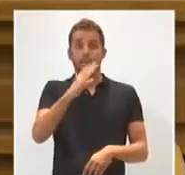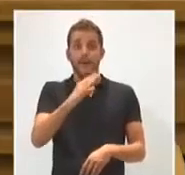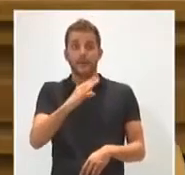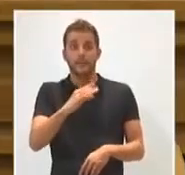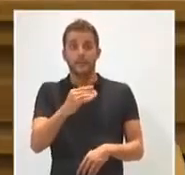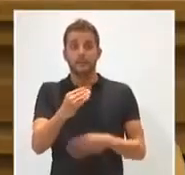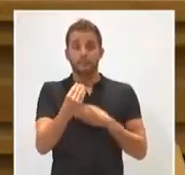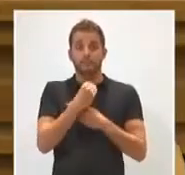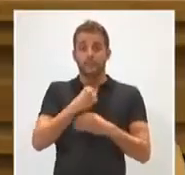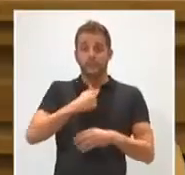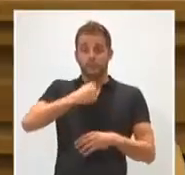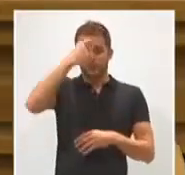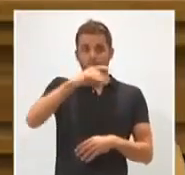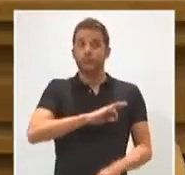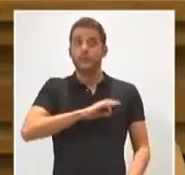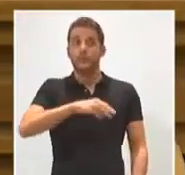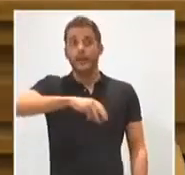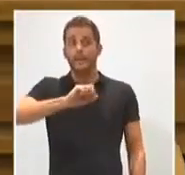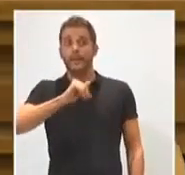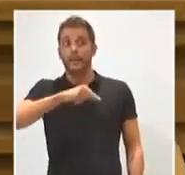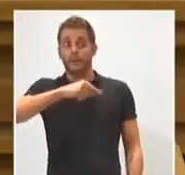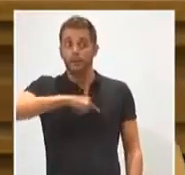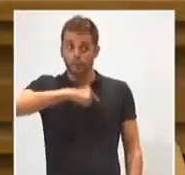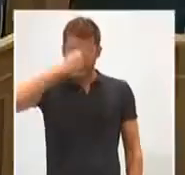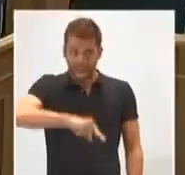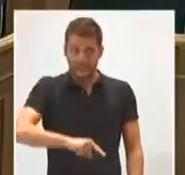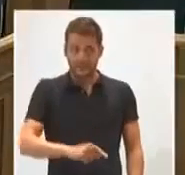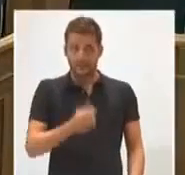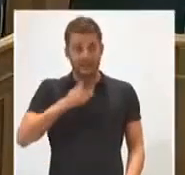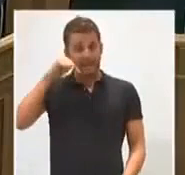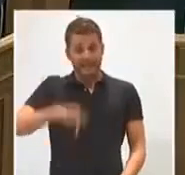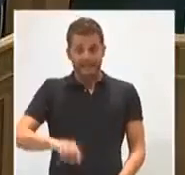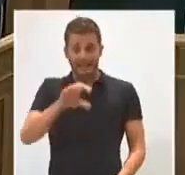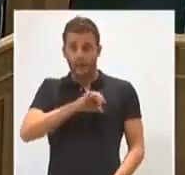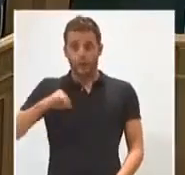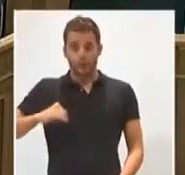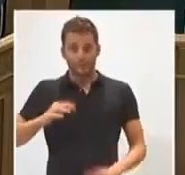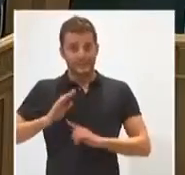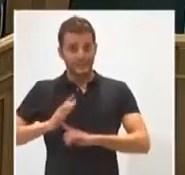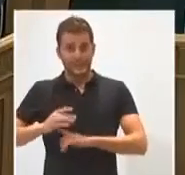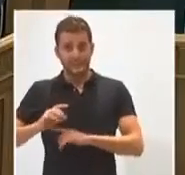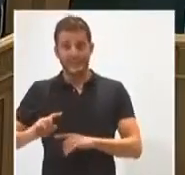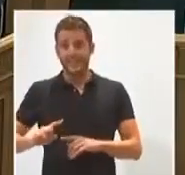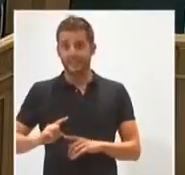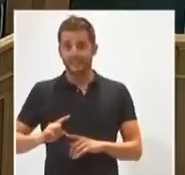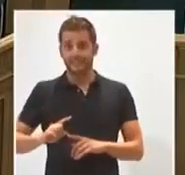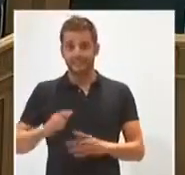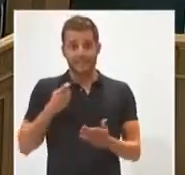y debe saber que aquí pagamos antes que nadie hagamos antes que nadie el 18